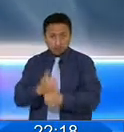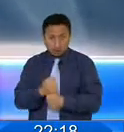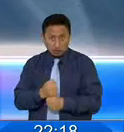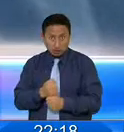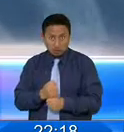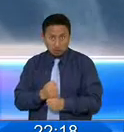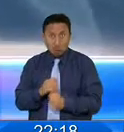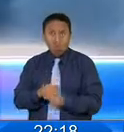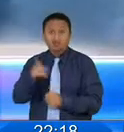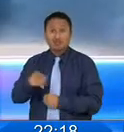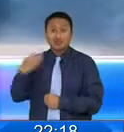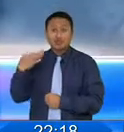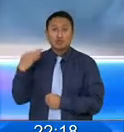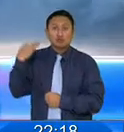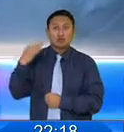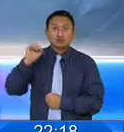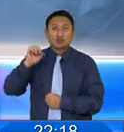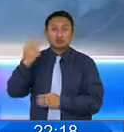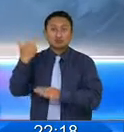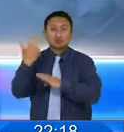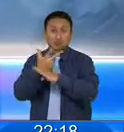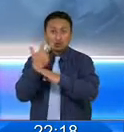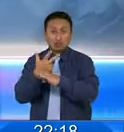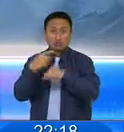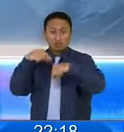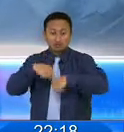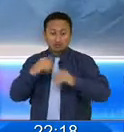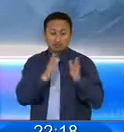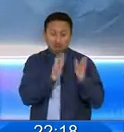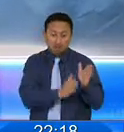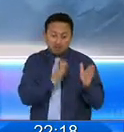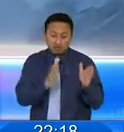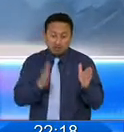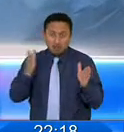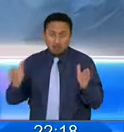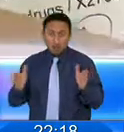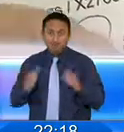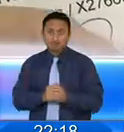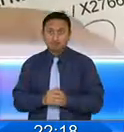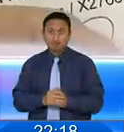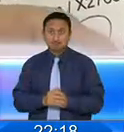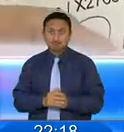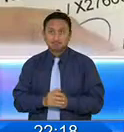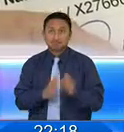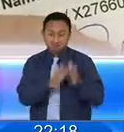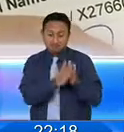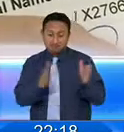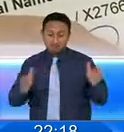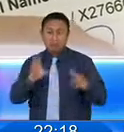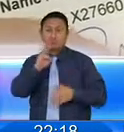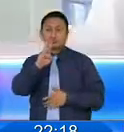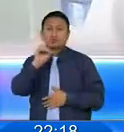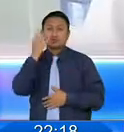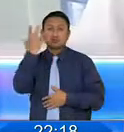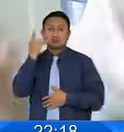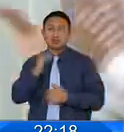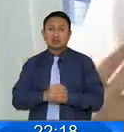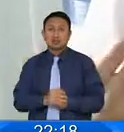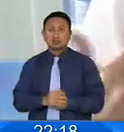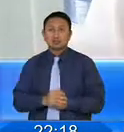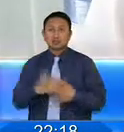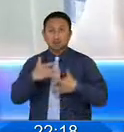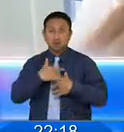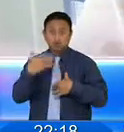a los voluntarios se les aplica tres dosis que comprende el esquema de dosificación en un periodo de 60 días. O sea, si me